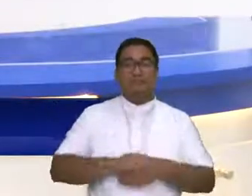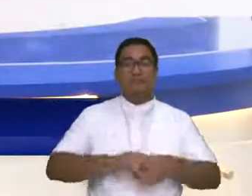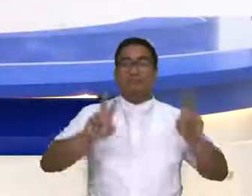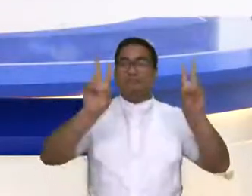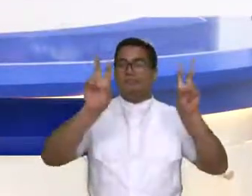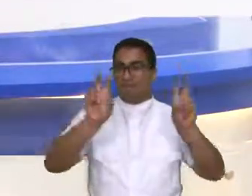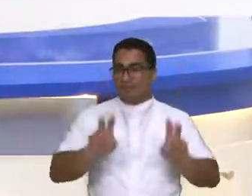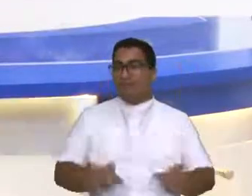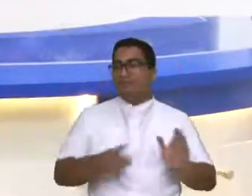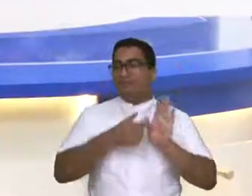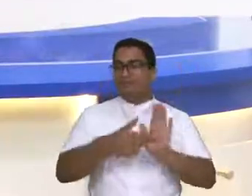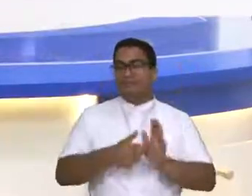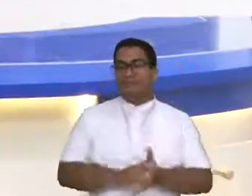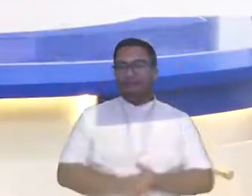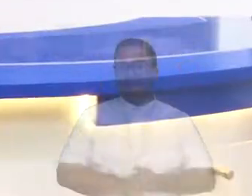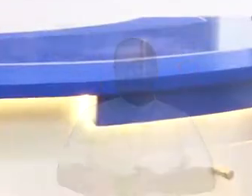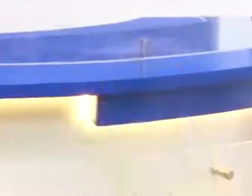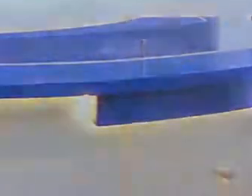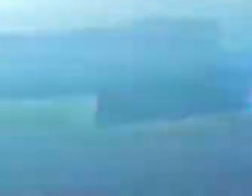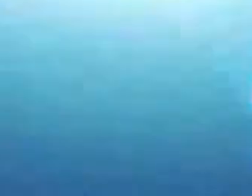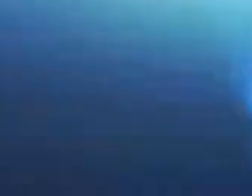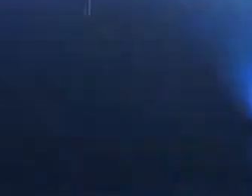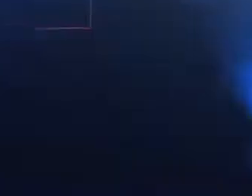son los titulares de hoy.